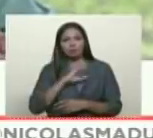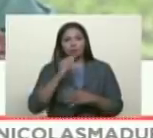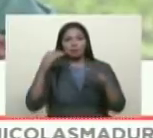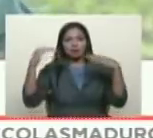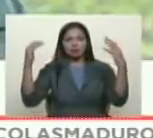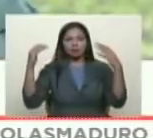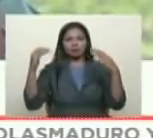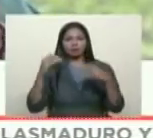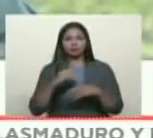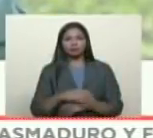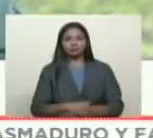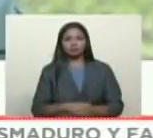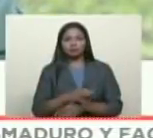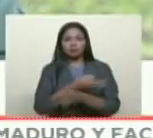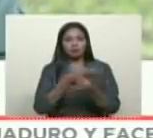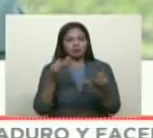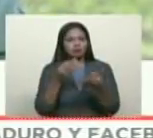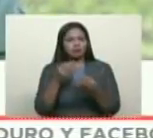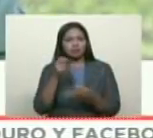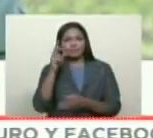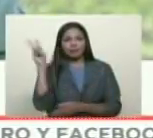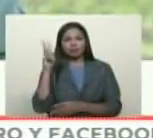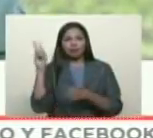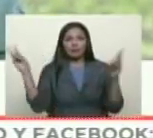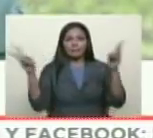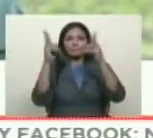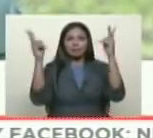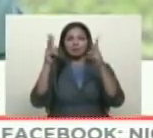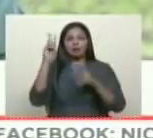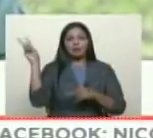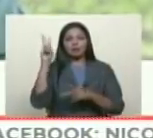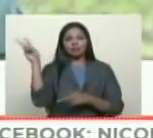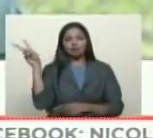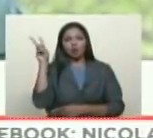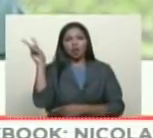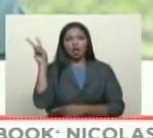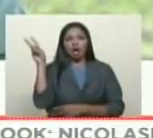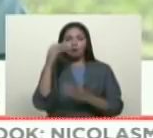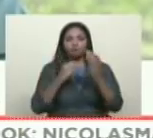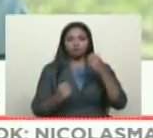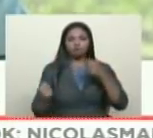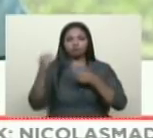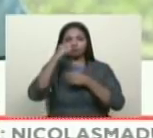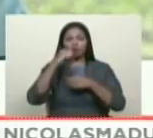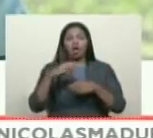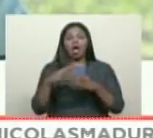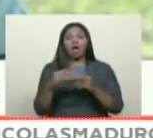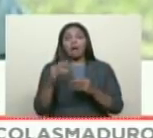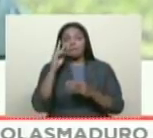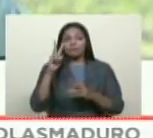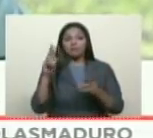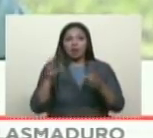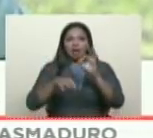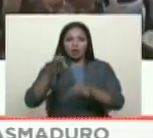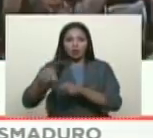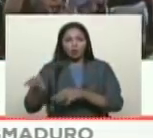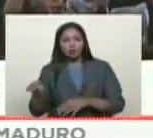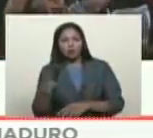grande y maravillosa. ¡Que viva la Venezuela potencia! ¡Que viva la agricultura